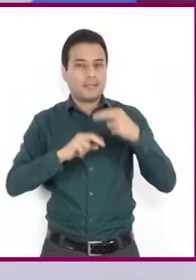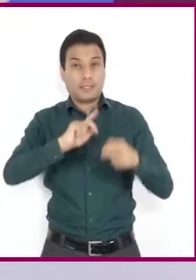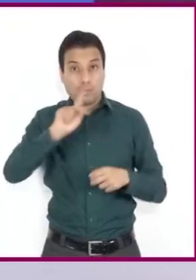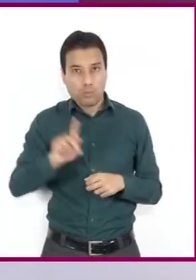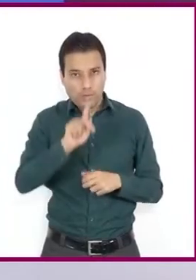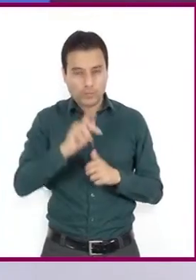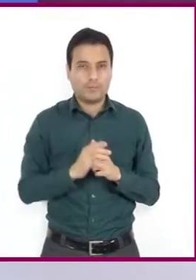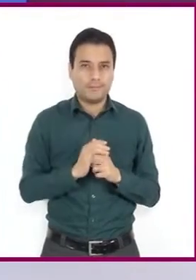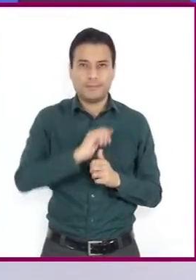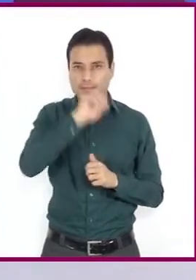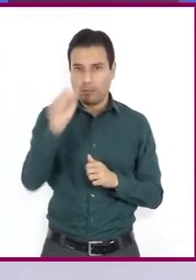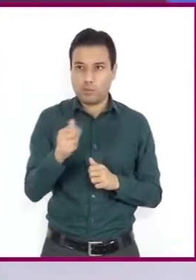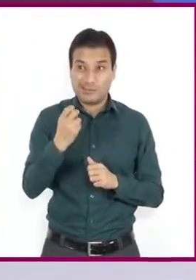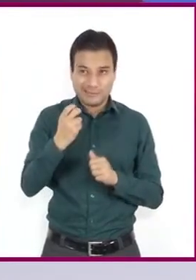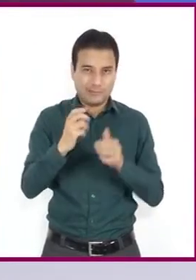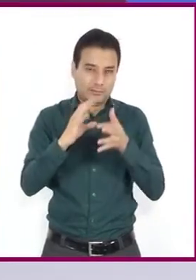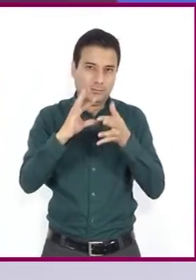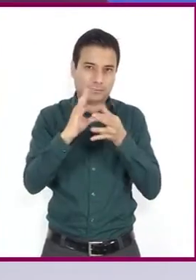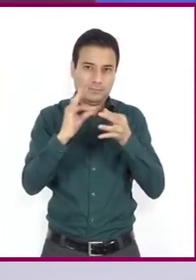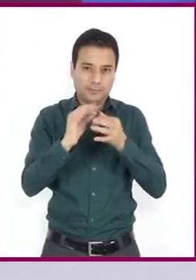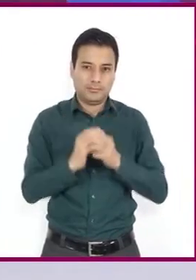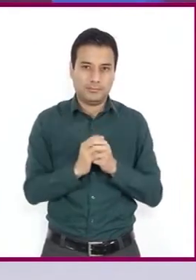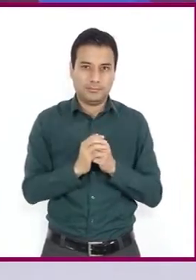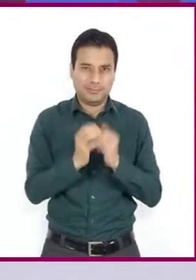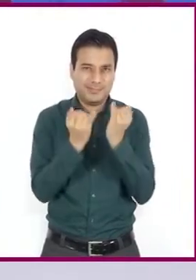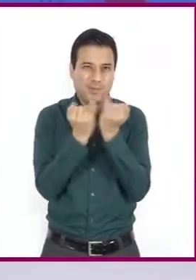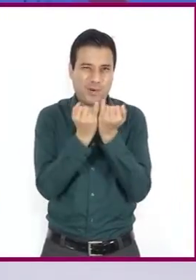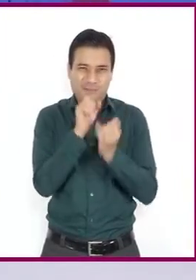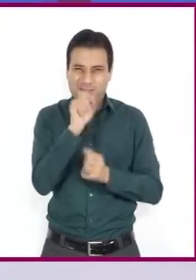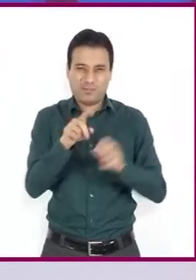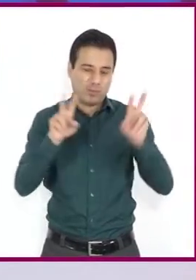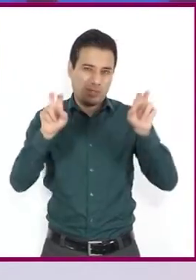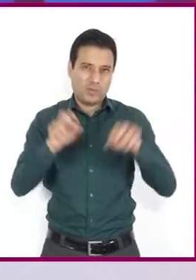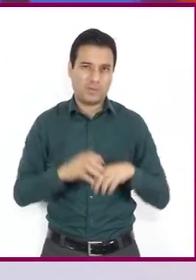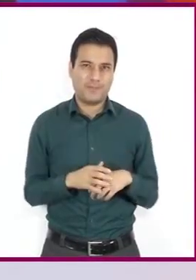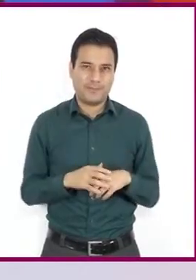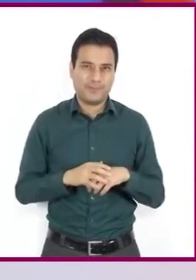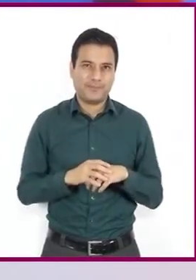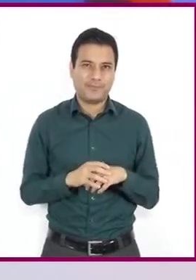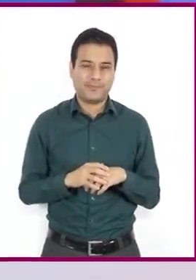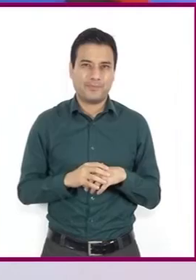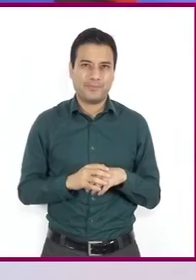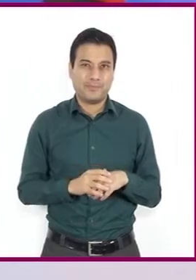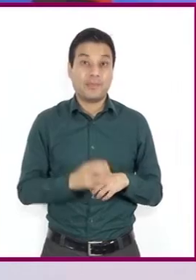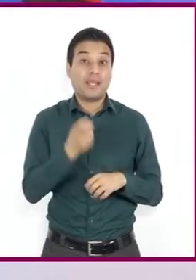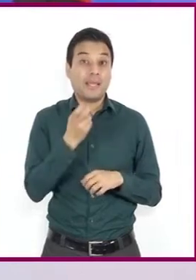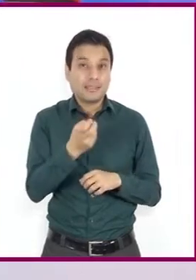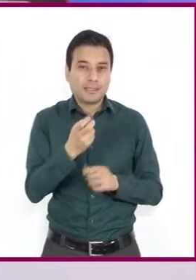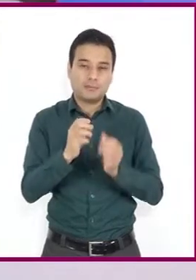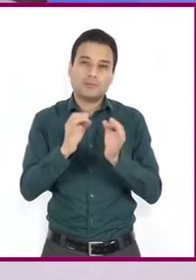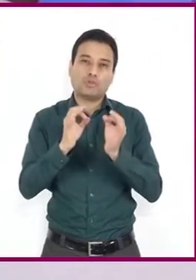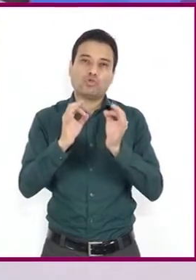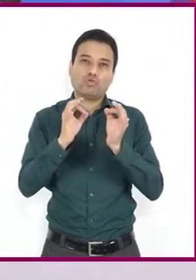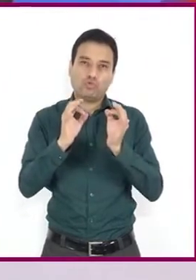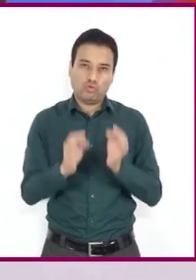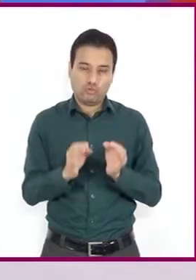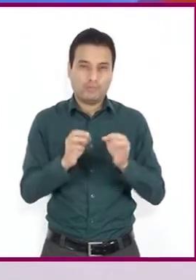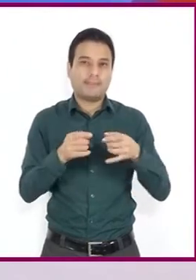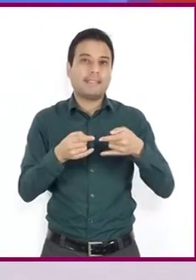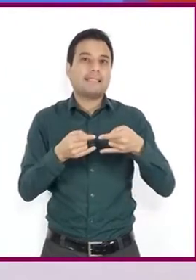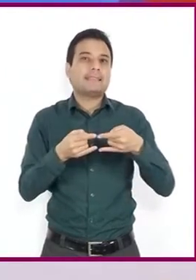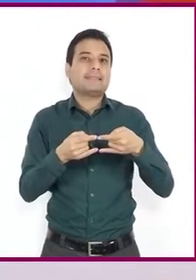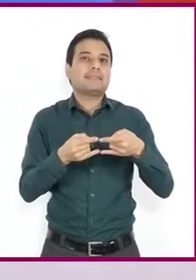que había sucedido en ese pueblo, tal como el título de la novela lo dice. Esta es la crónica de un suceso